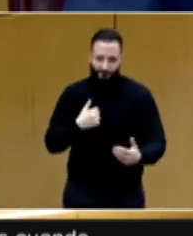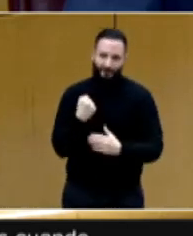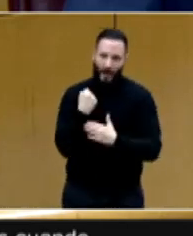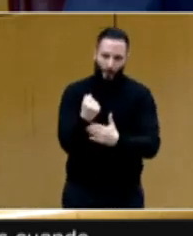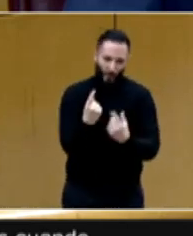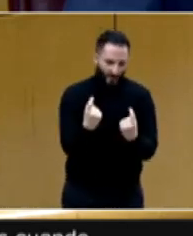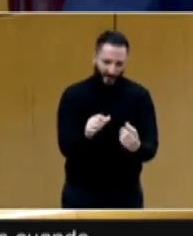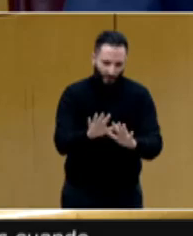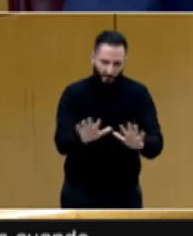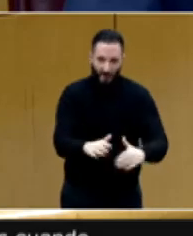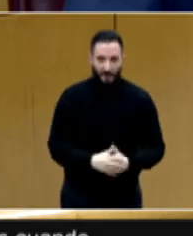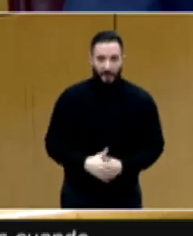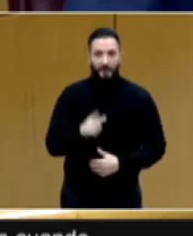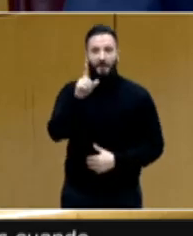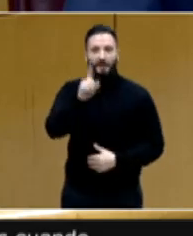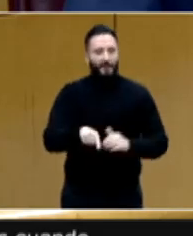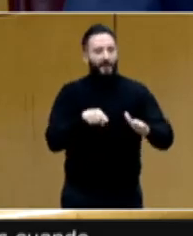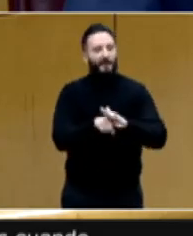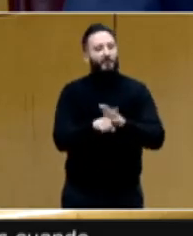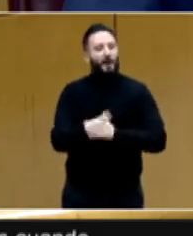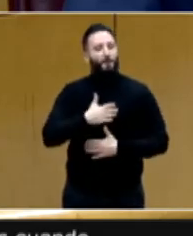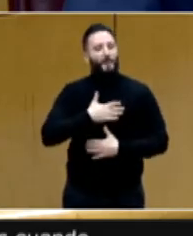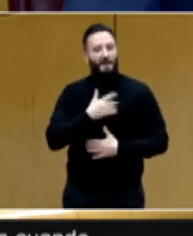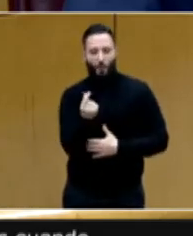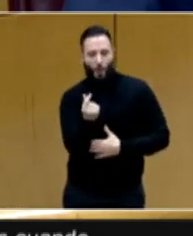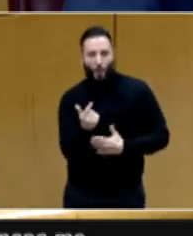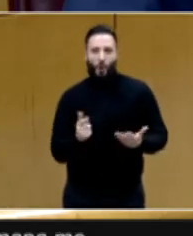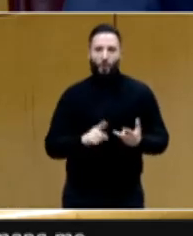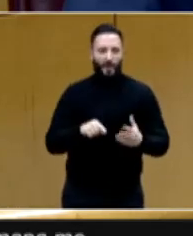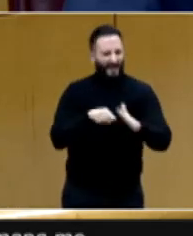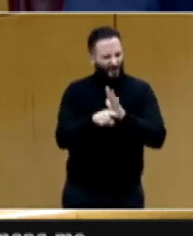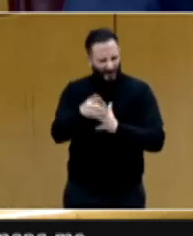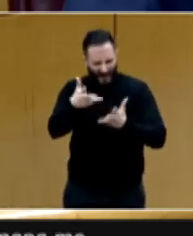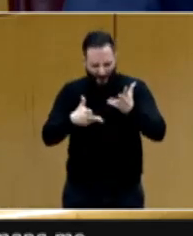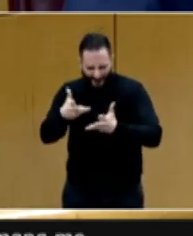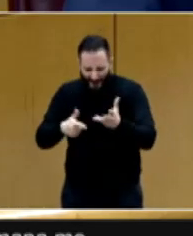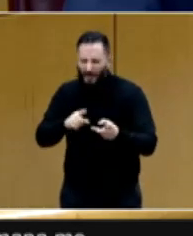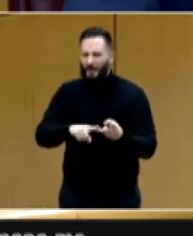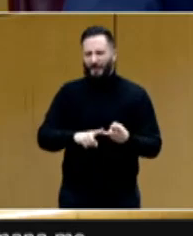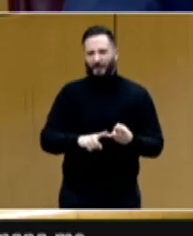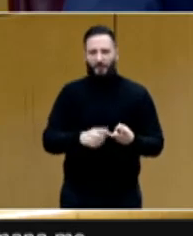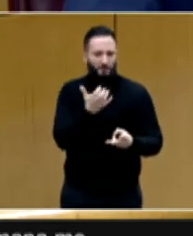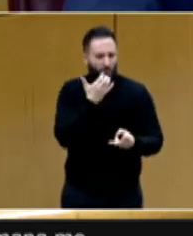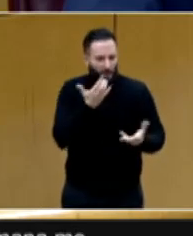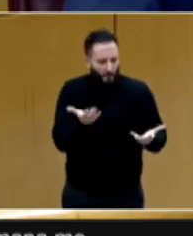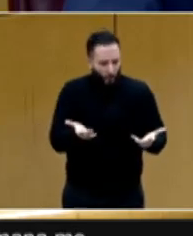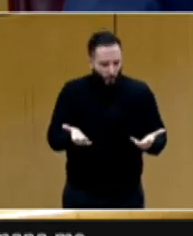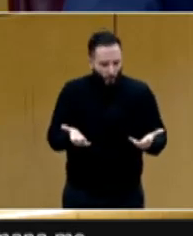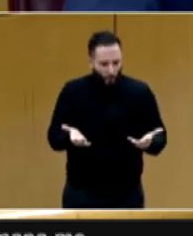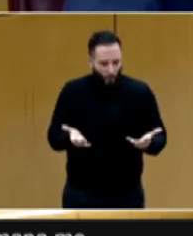incluso también para gestionar mi patrimonio realizar gestiones administrativas vale como las